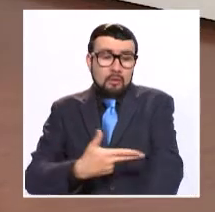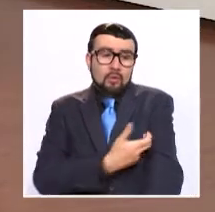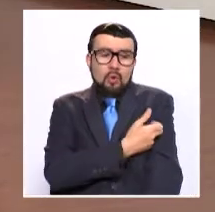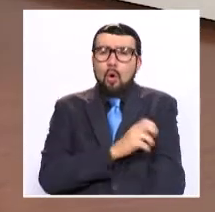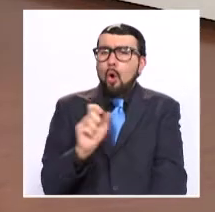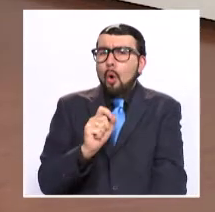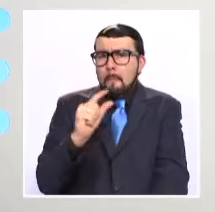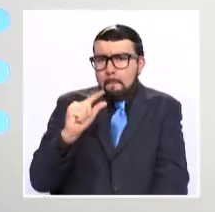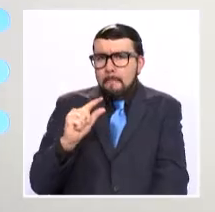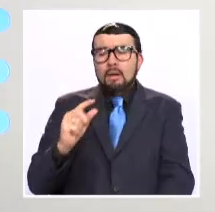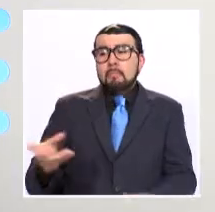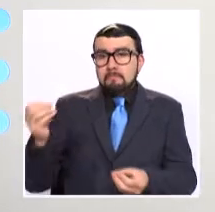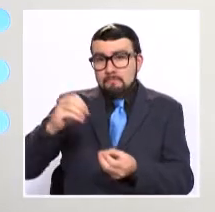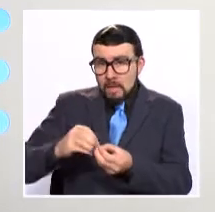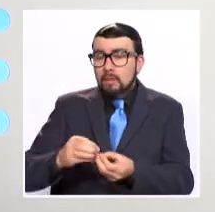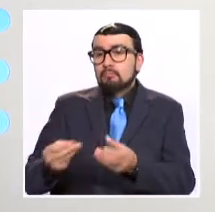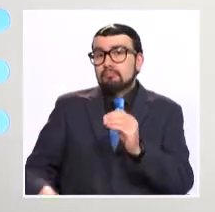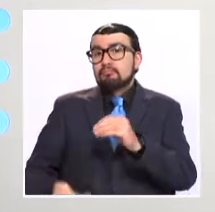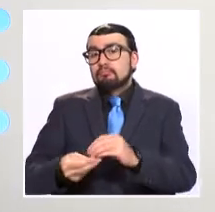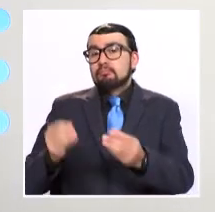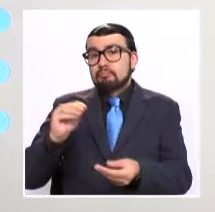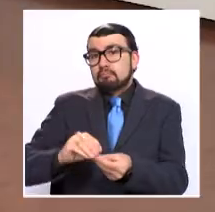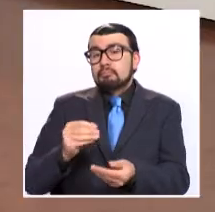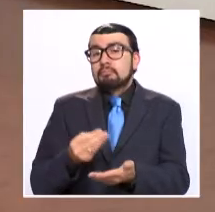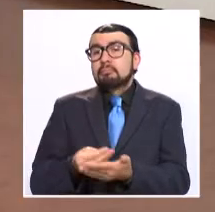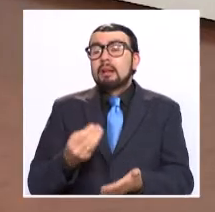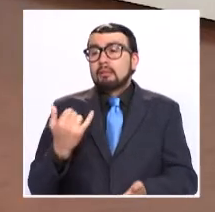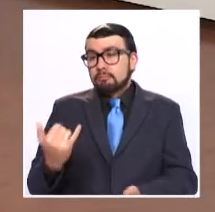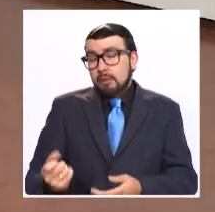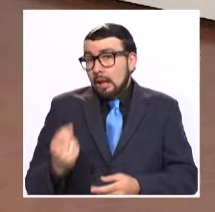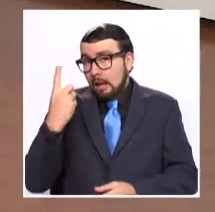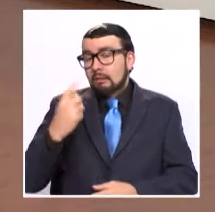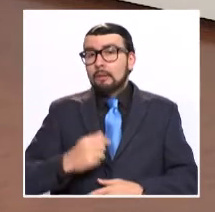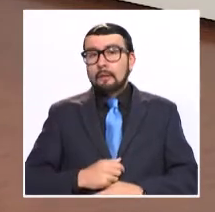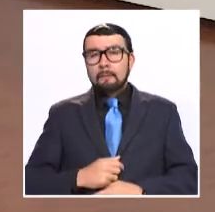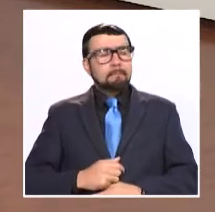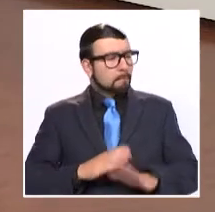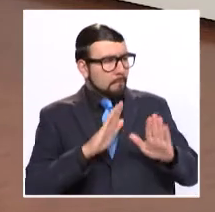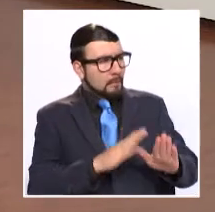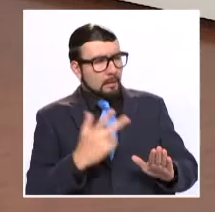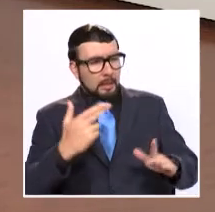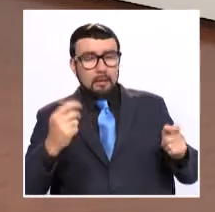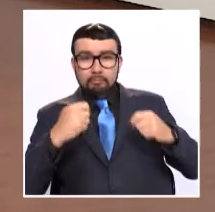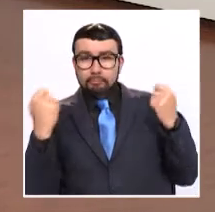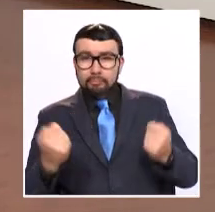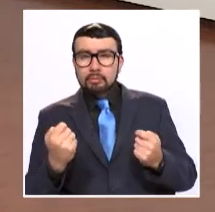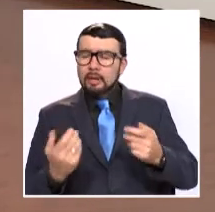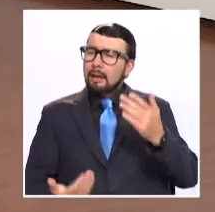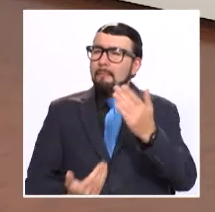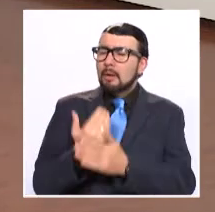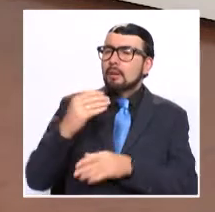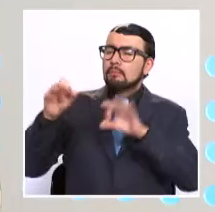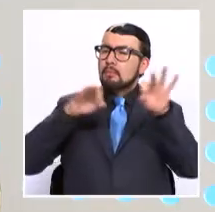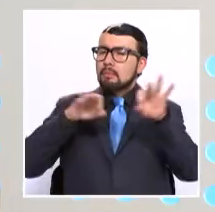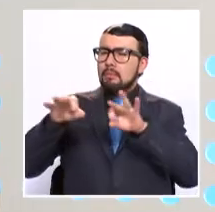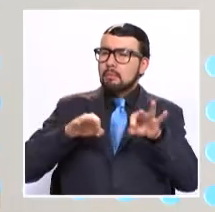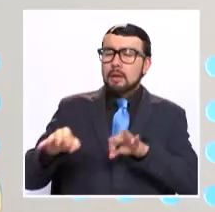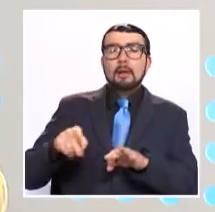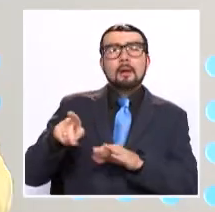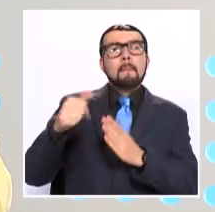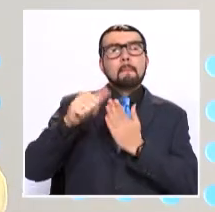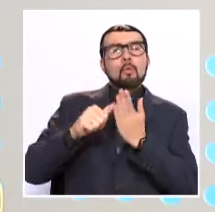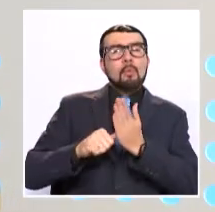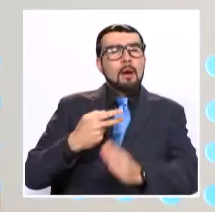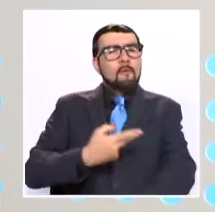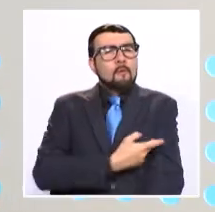costo si yo lo quiero complementar. Ok, vamos a este corte de comerciales para que empecemos a hablar de todos estos programas de vacunación